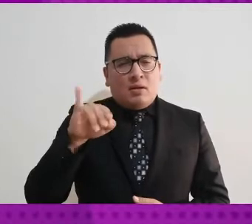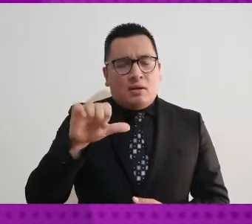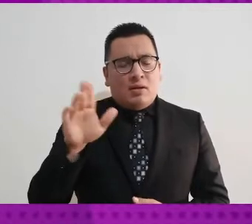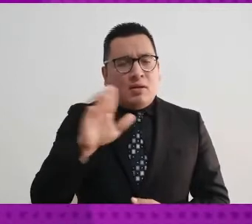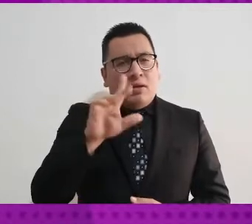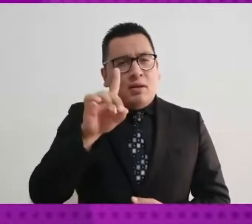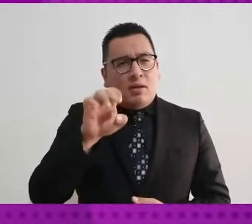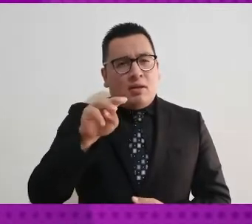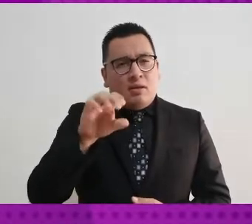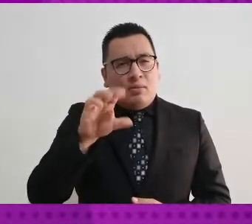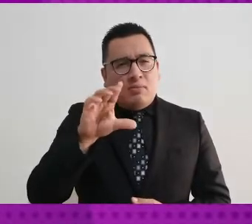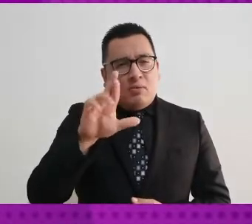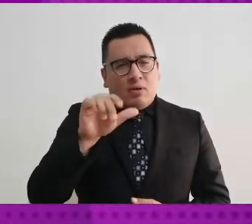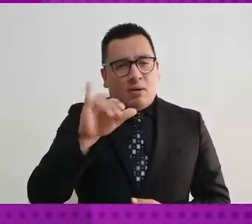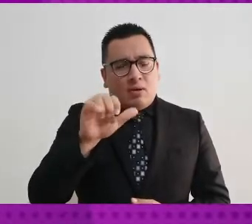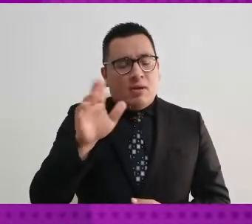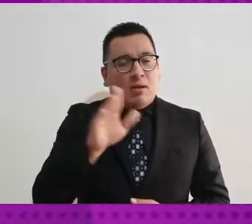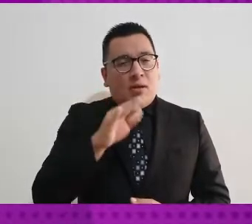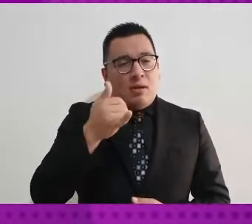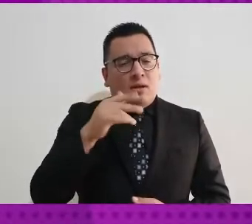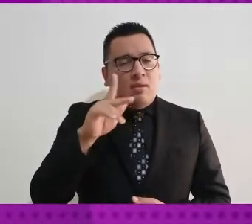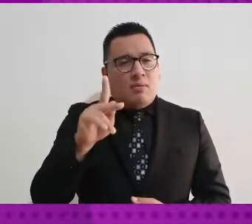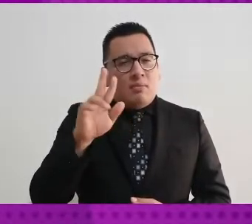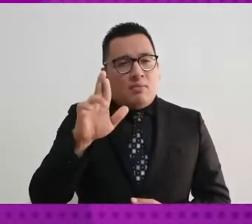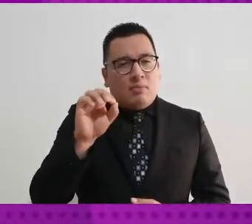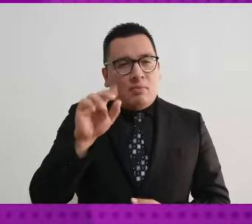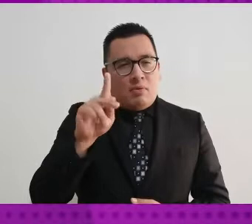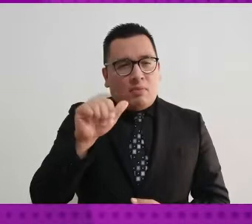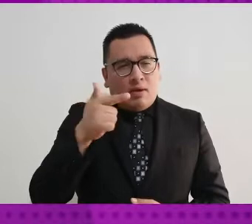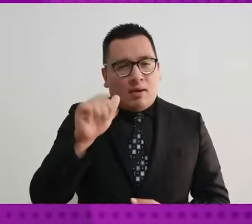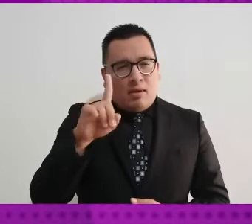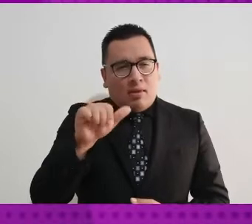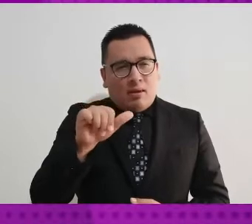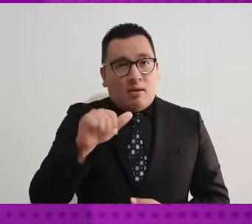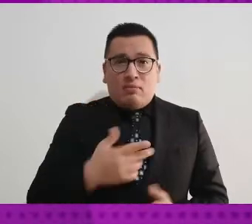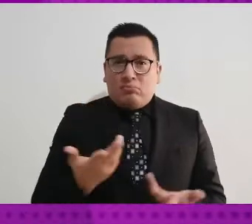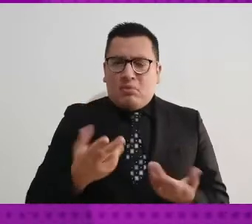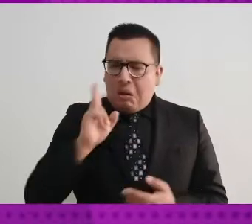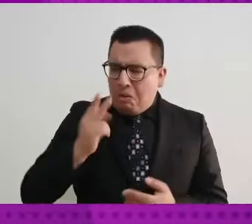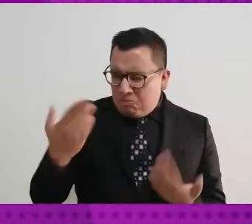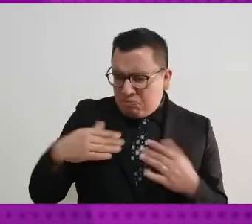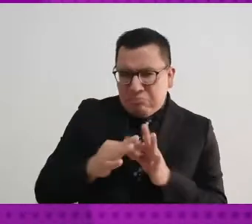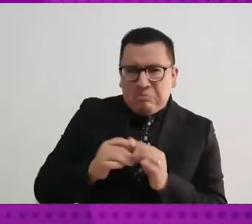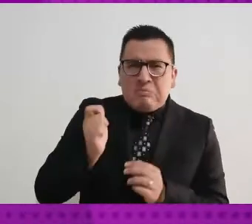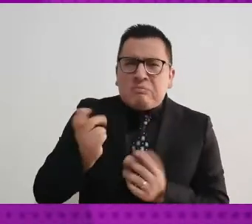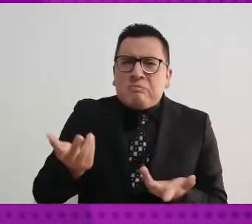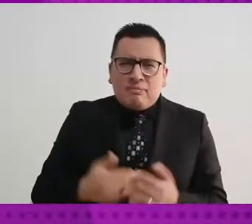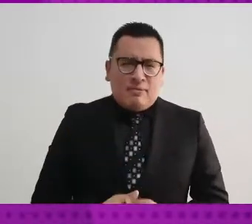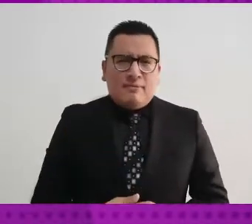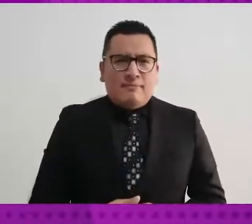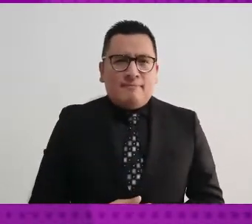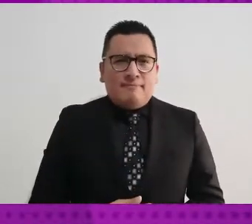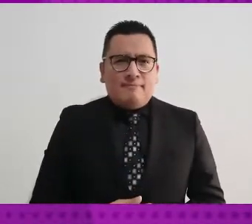Propaganda Electoral, de 1919 a 2018. A ver, Roberto, platícanos porque está de verdad muy interesante el